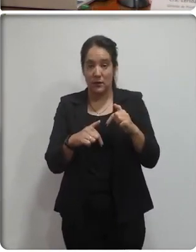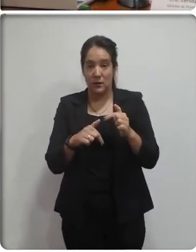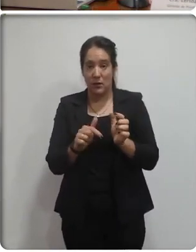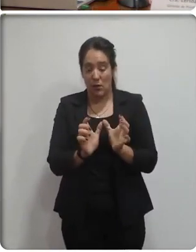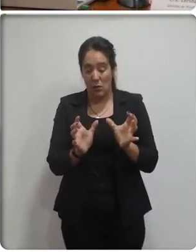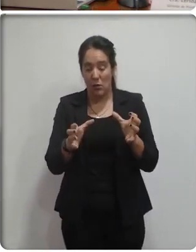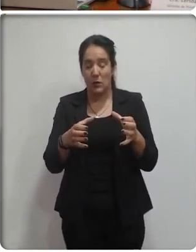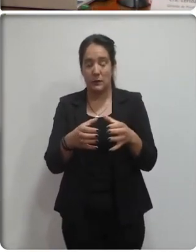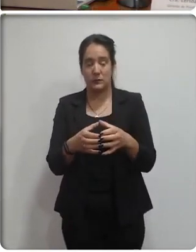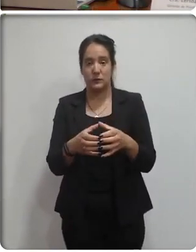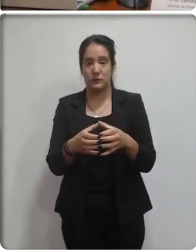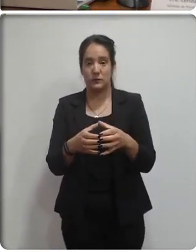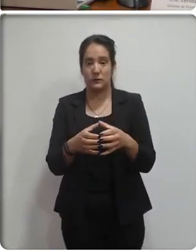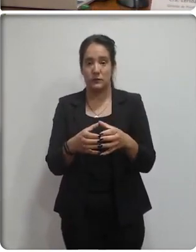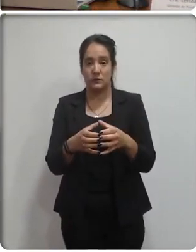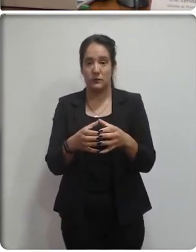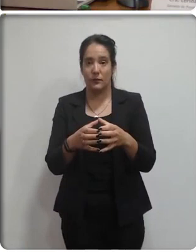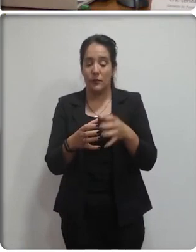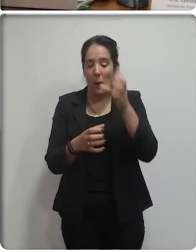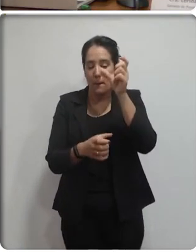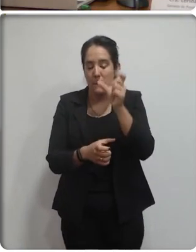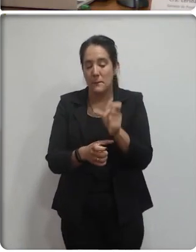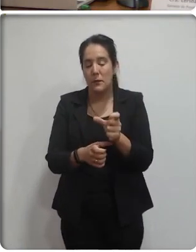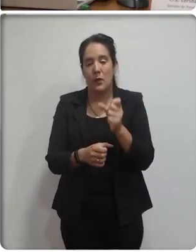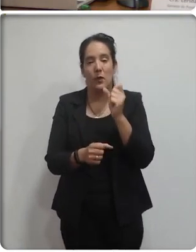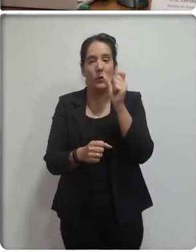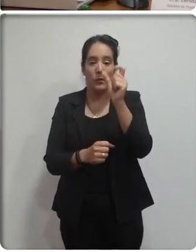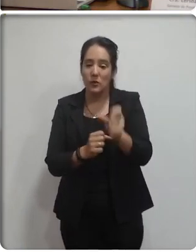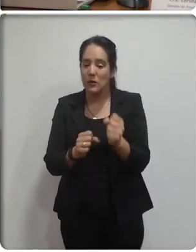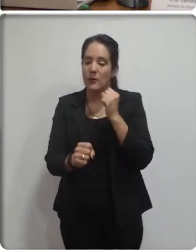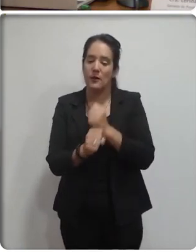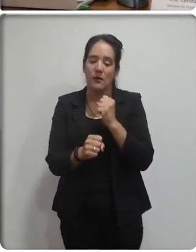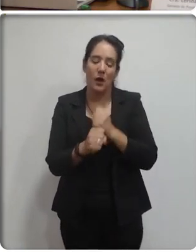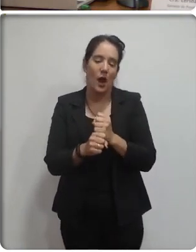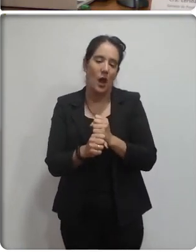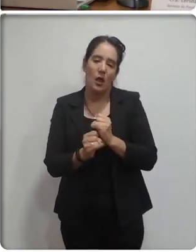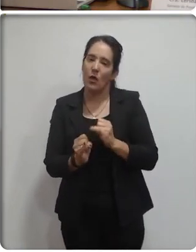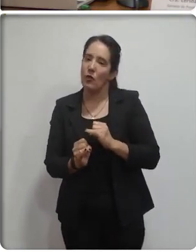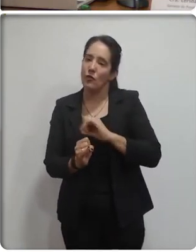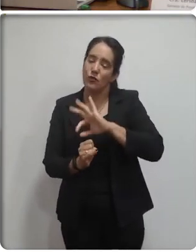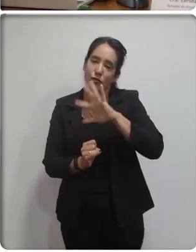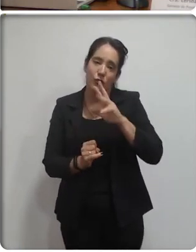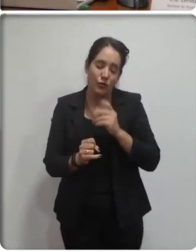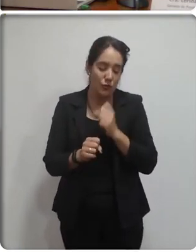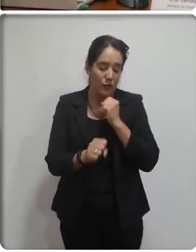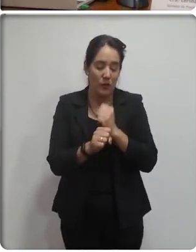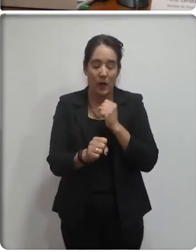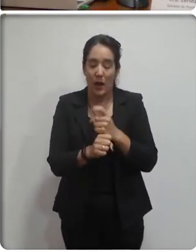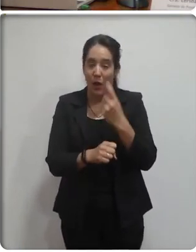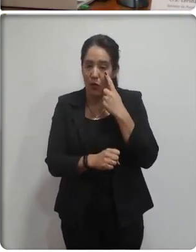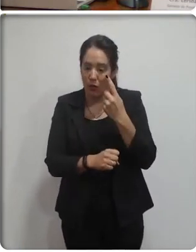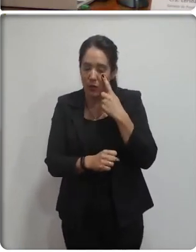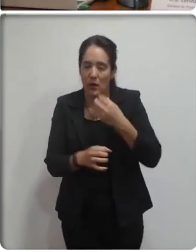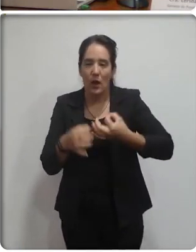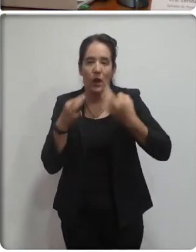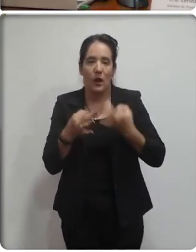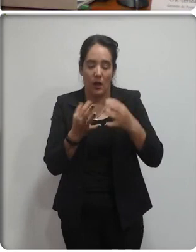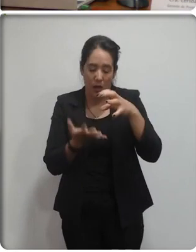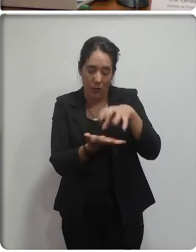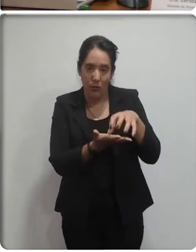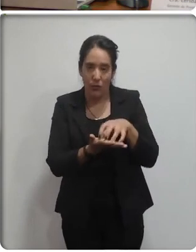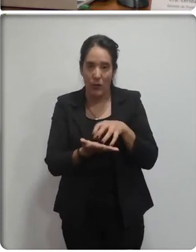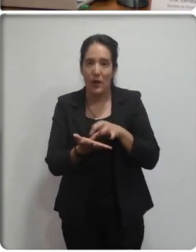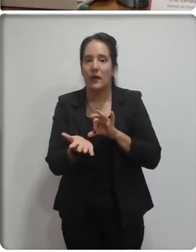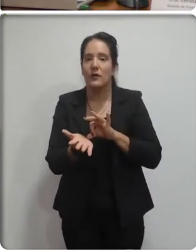conformados por personas que estuvieran en la actividad diaria, que conocieran de alguna manera en la globalidad